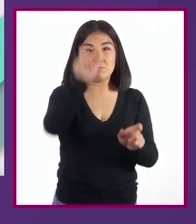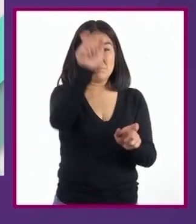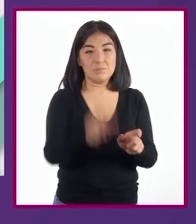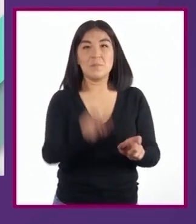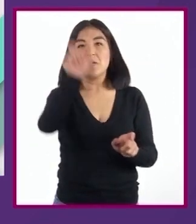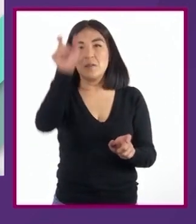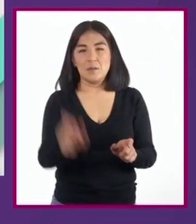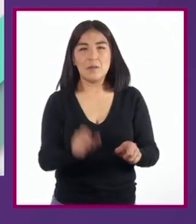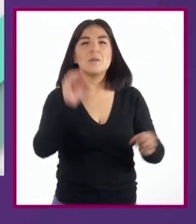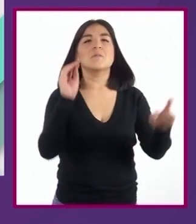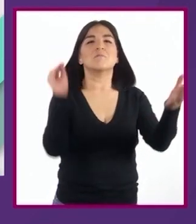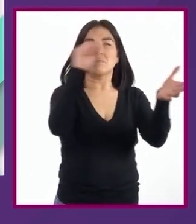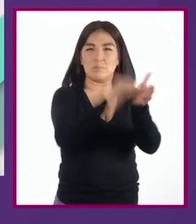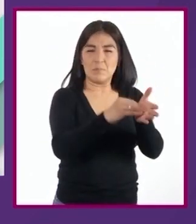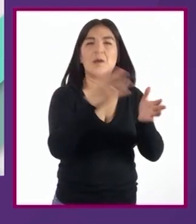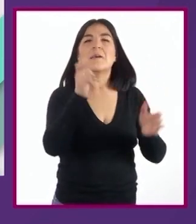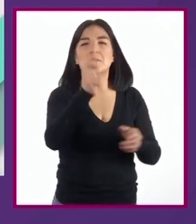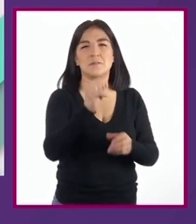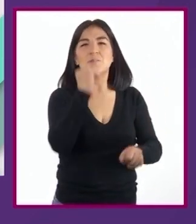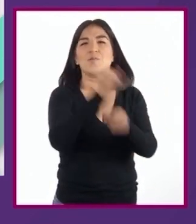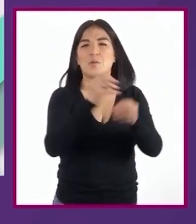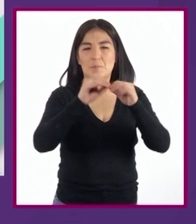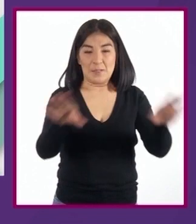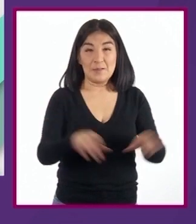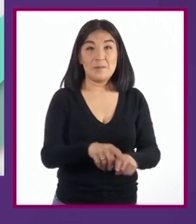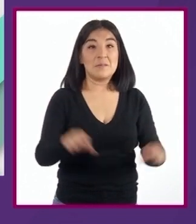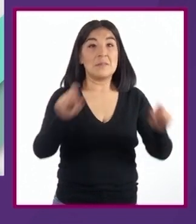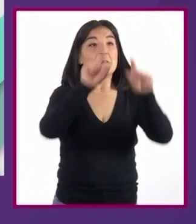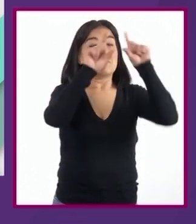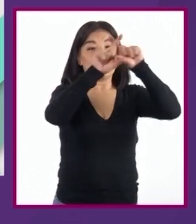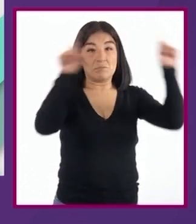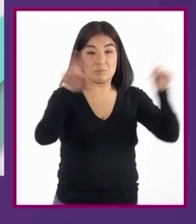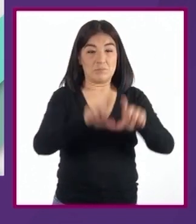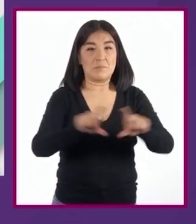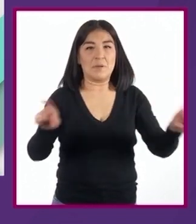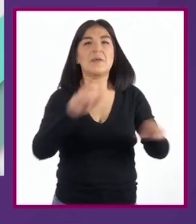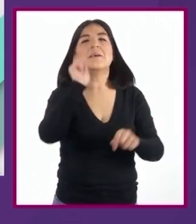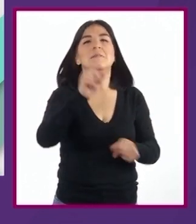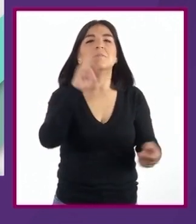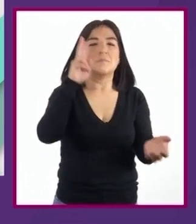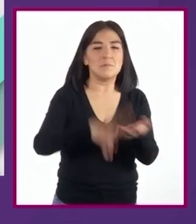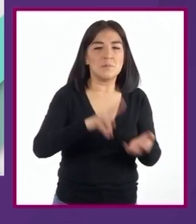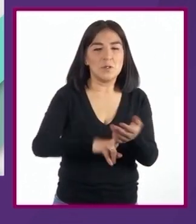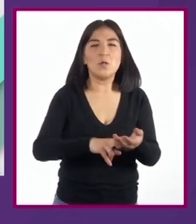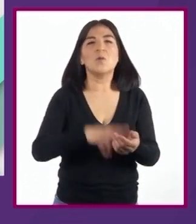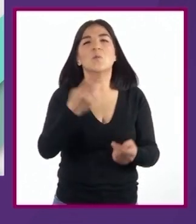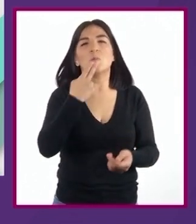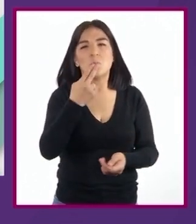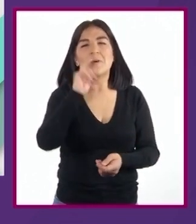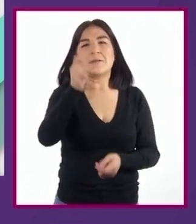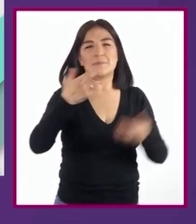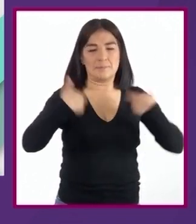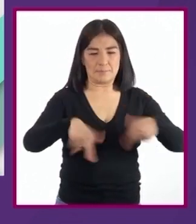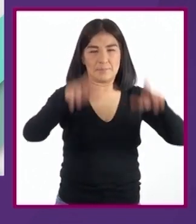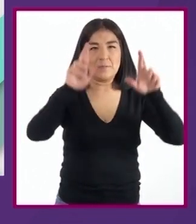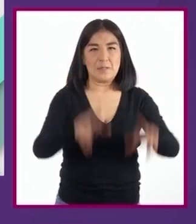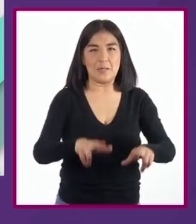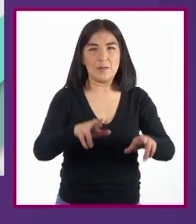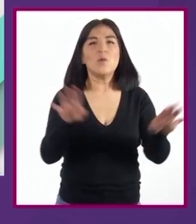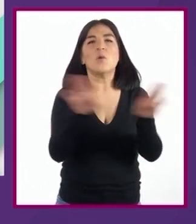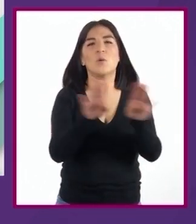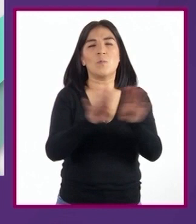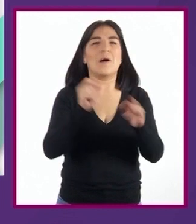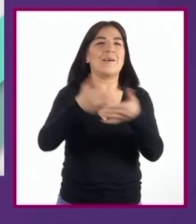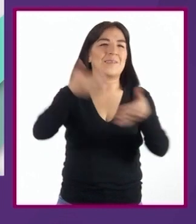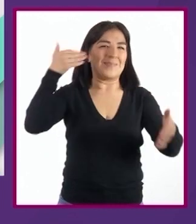la información proporcionada y en columnas, anotemos los valores de la probabilidad utilizando la escritura y representación empleada